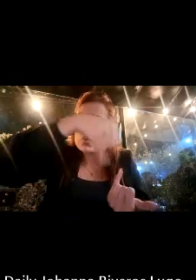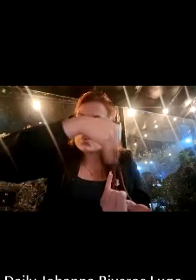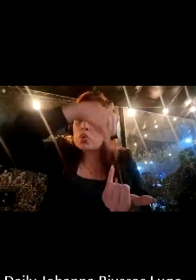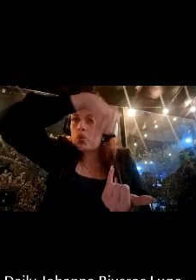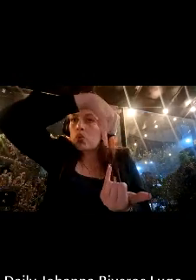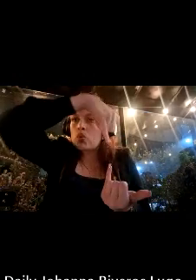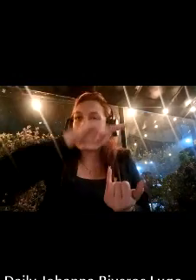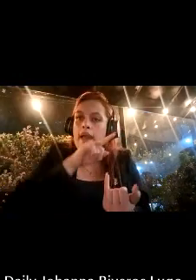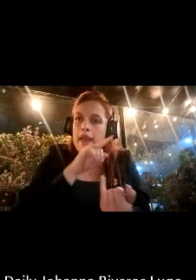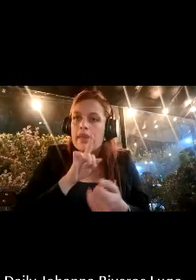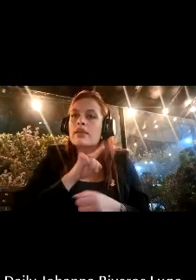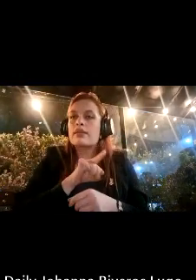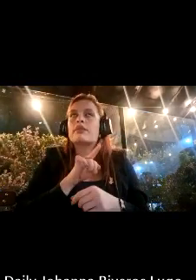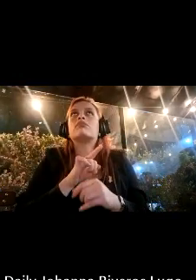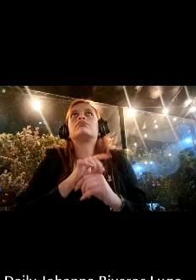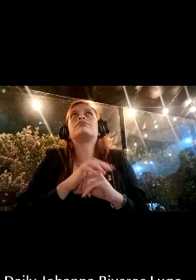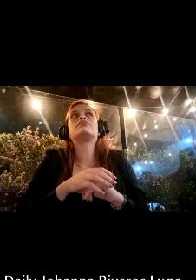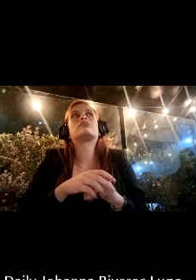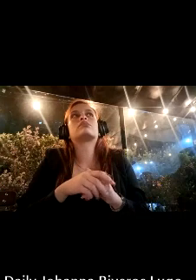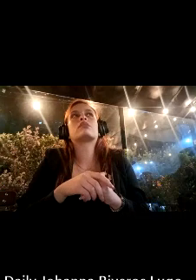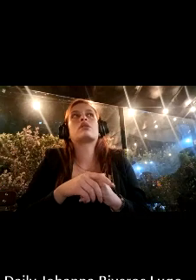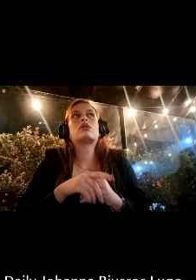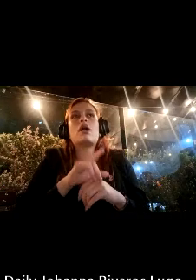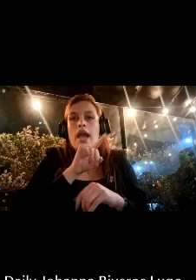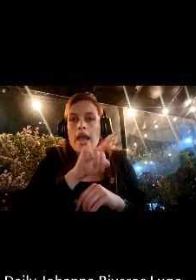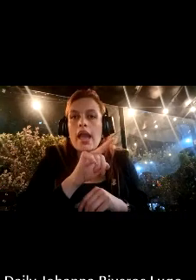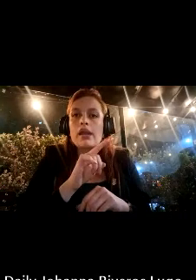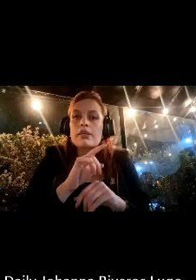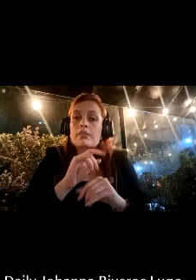enrollado. Y cuando hay un movimiento